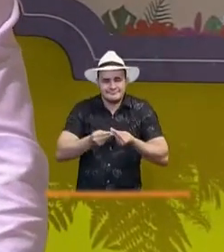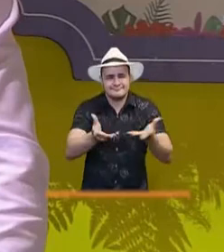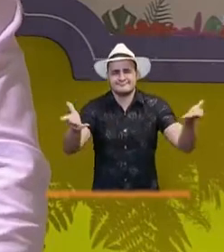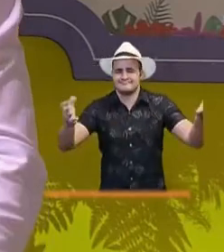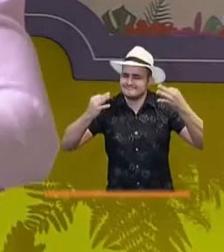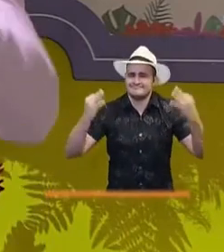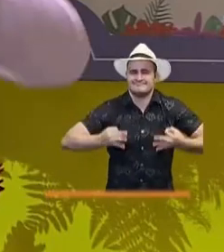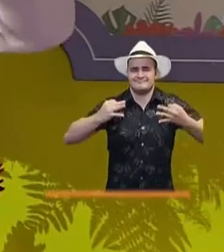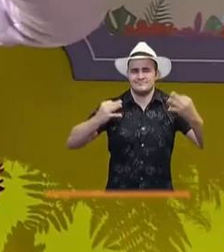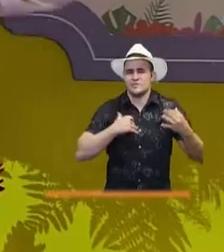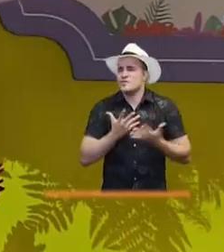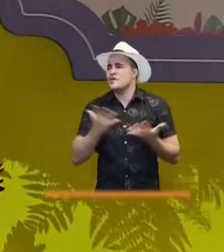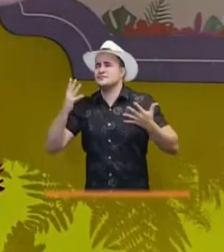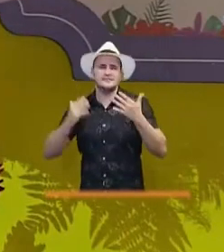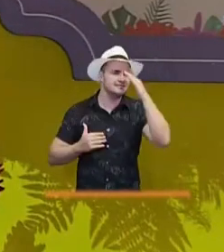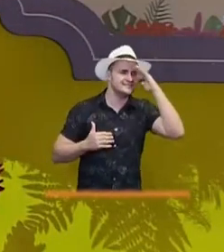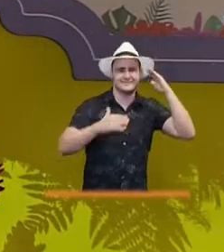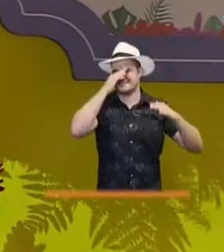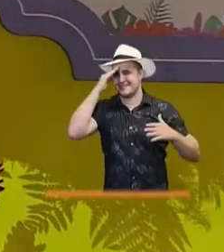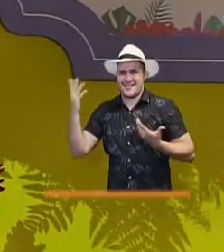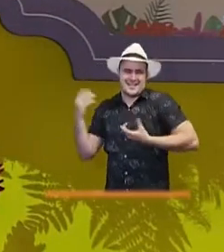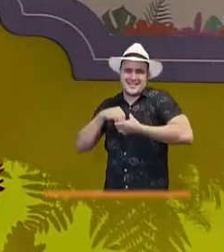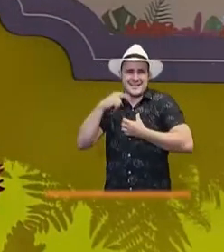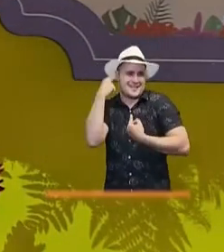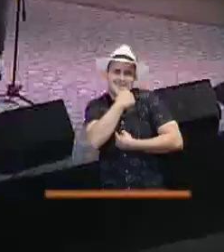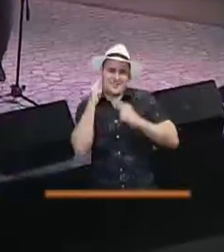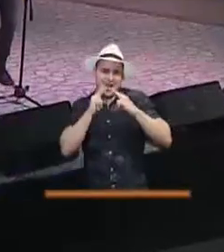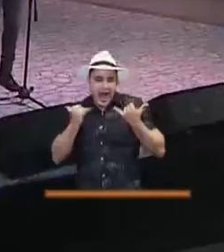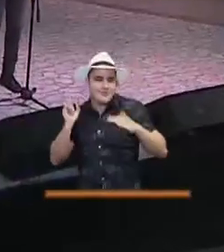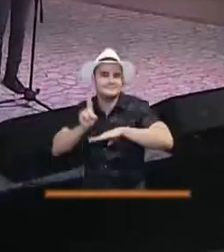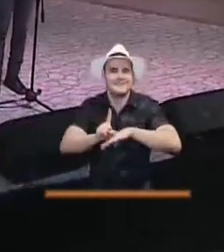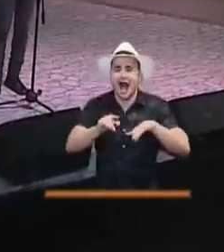bueno estaba dentro del anonimato.